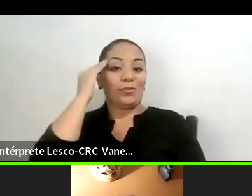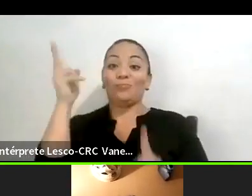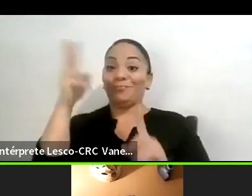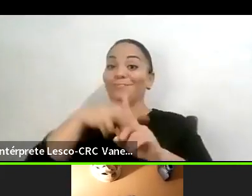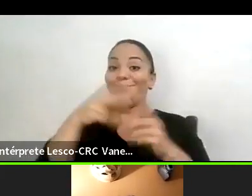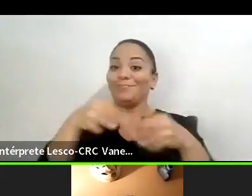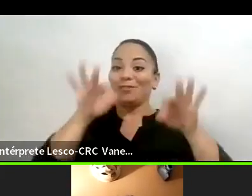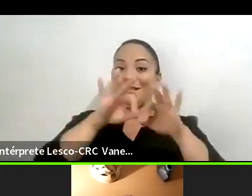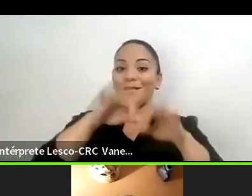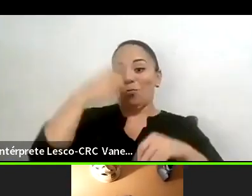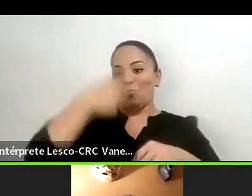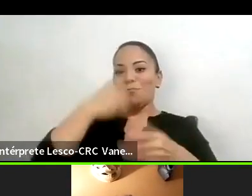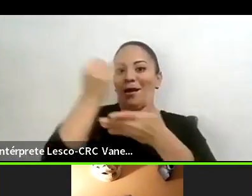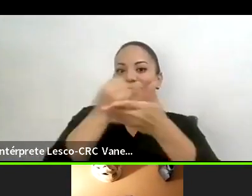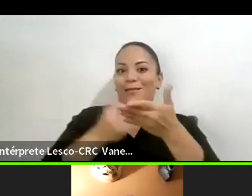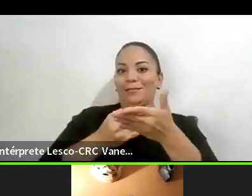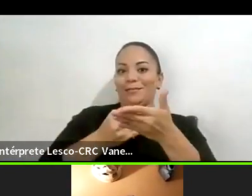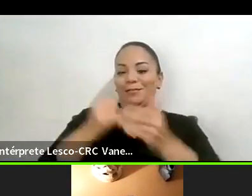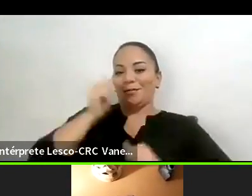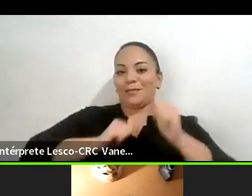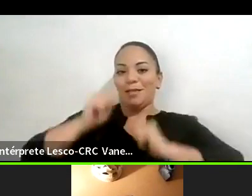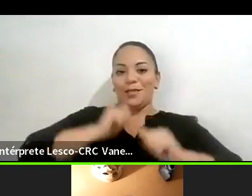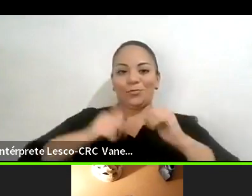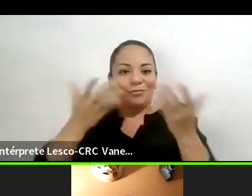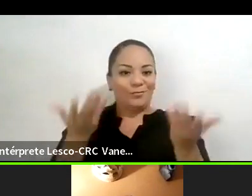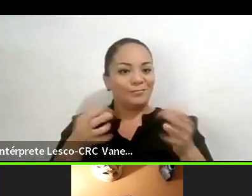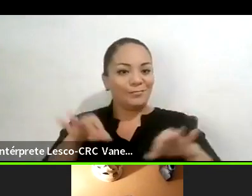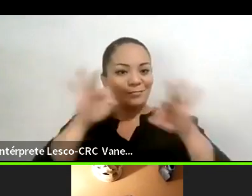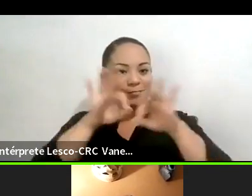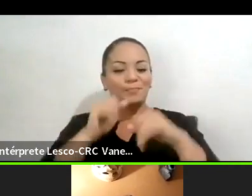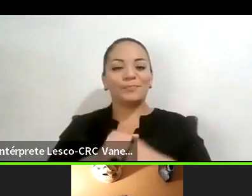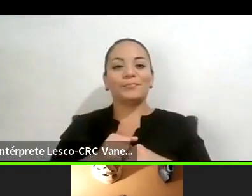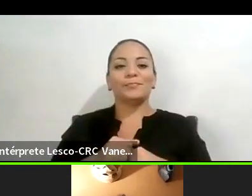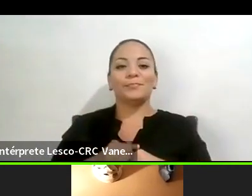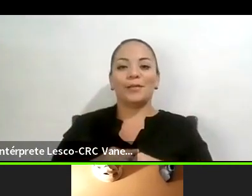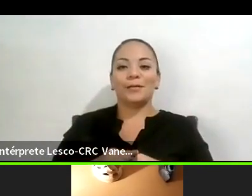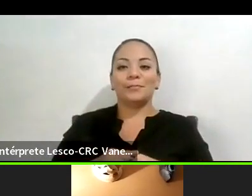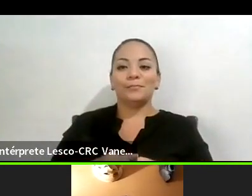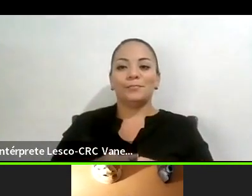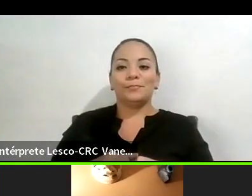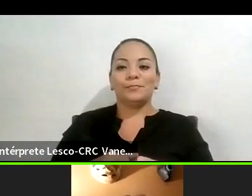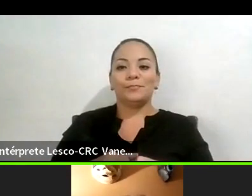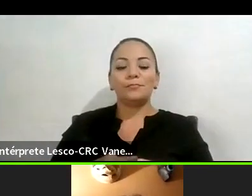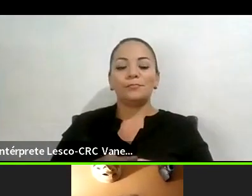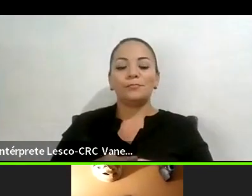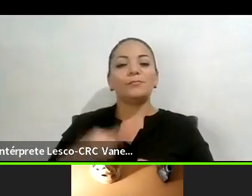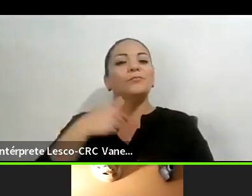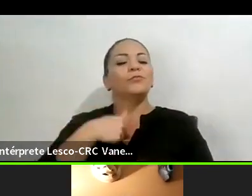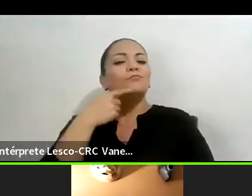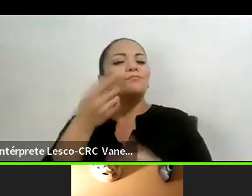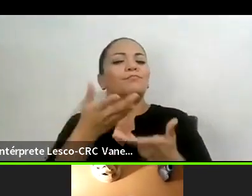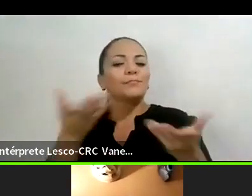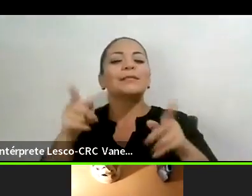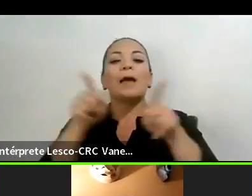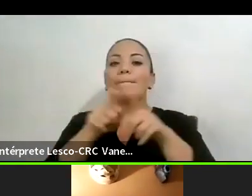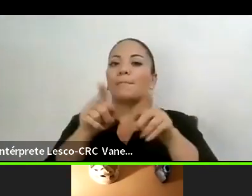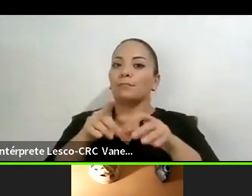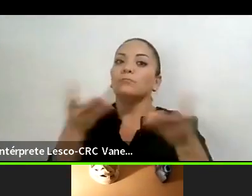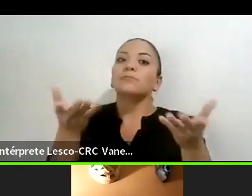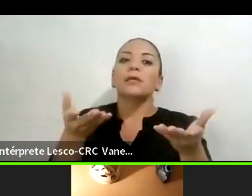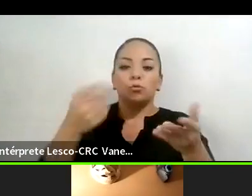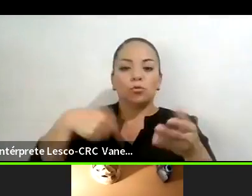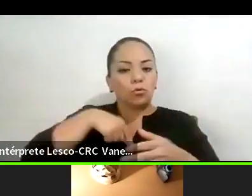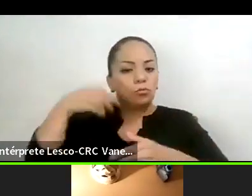artistas escénicos del área del teatro. Y entonces, finalmente, lo que quería rescatar es también el proceso metodológico que